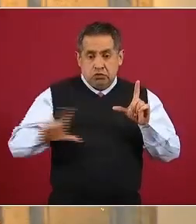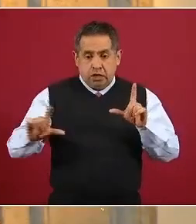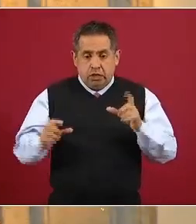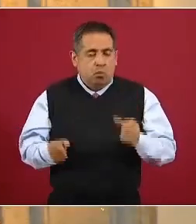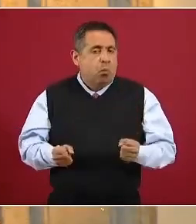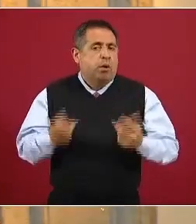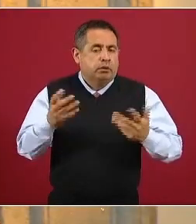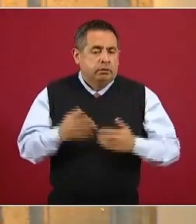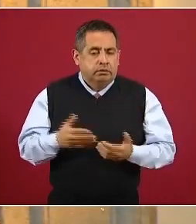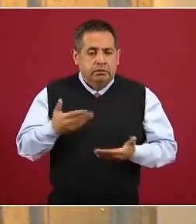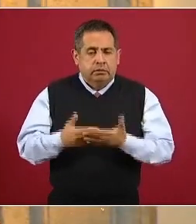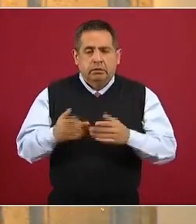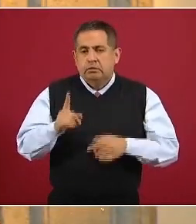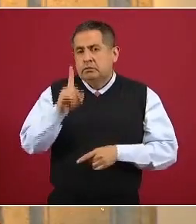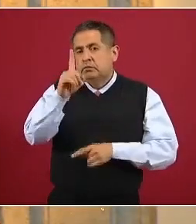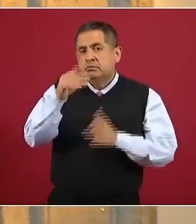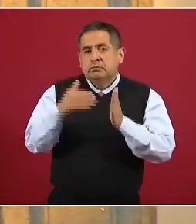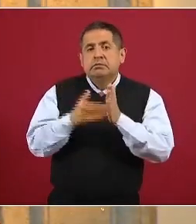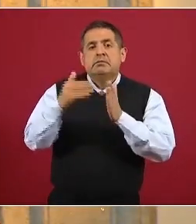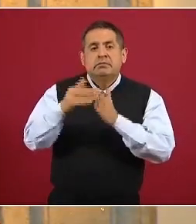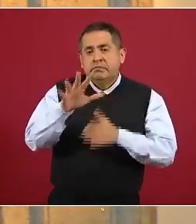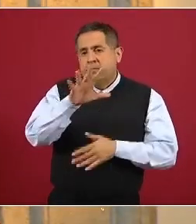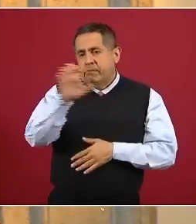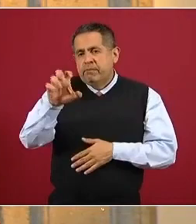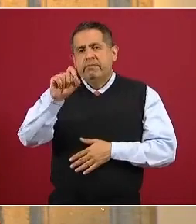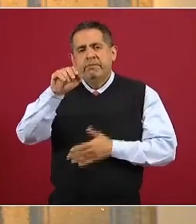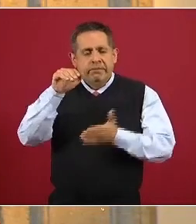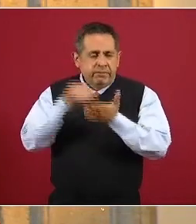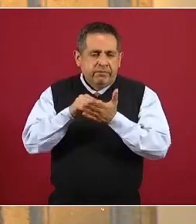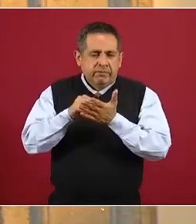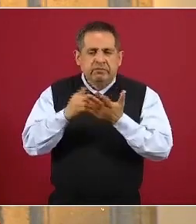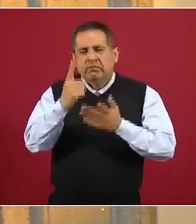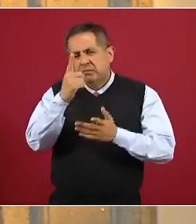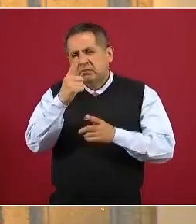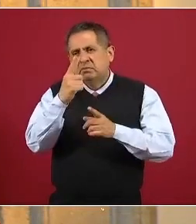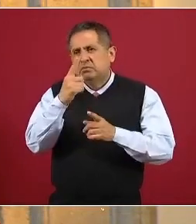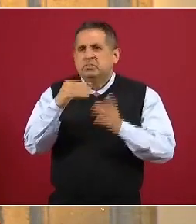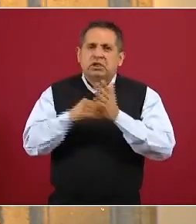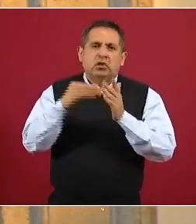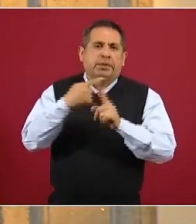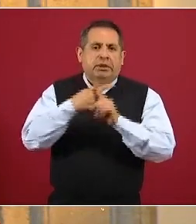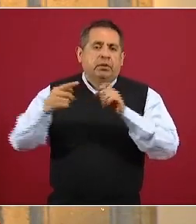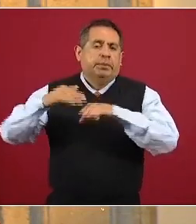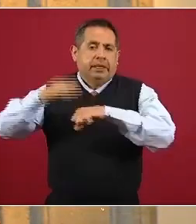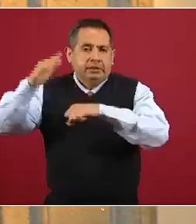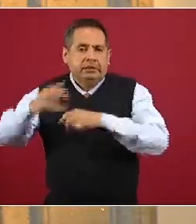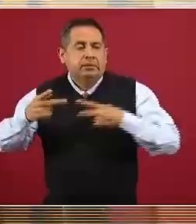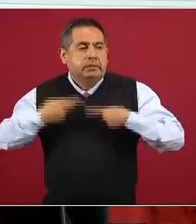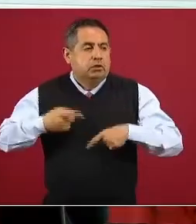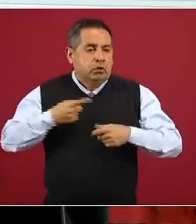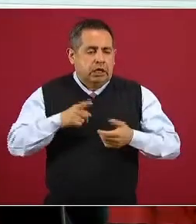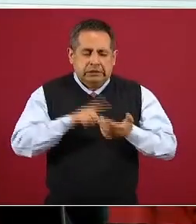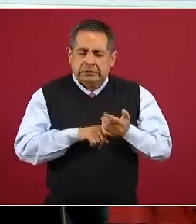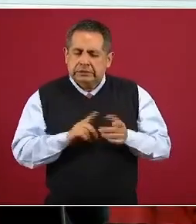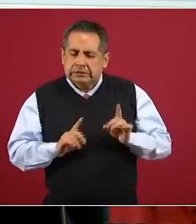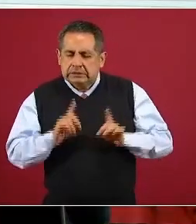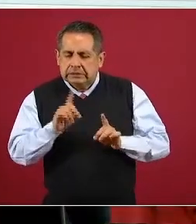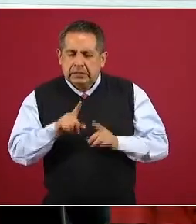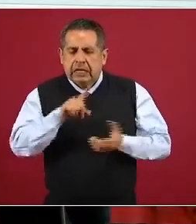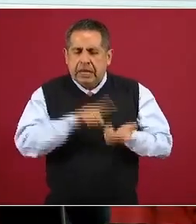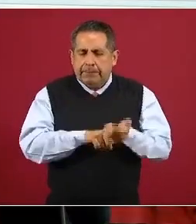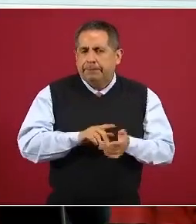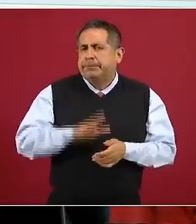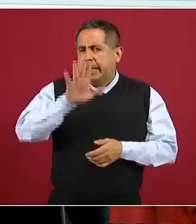El día de hoy son ya más de 1.520.000, más de 1,5 millones de personas las que han sido clasificadas como